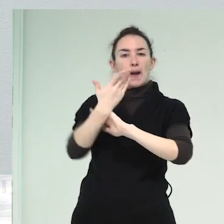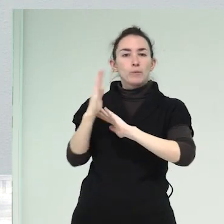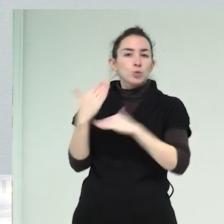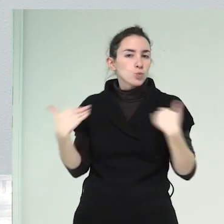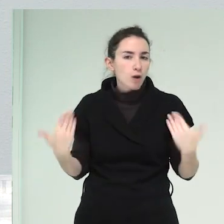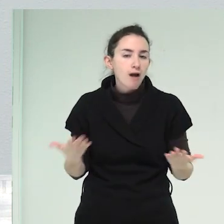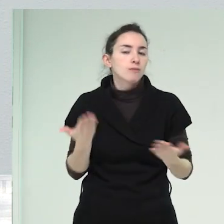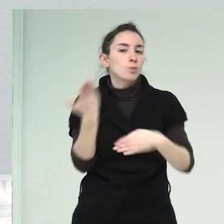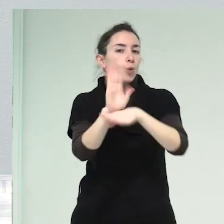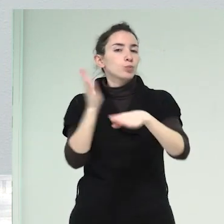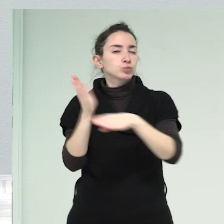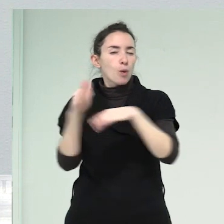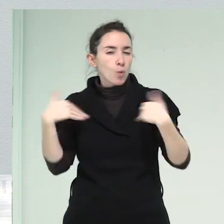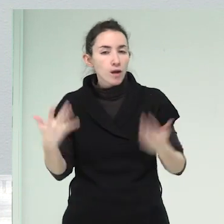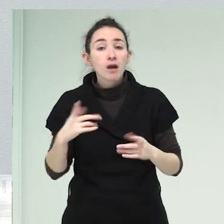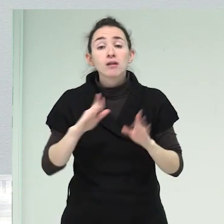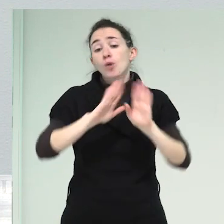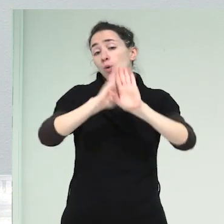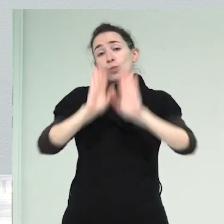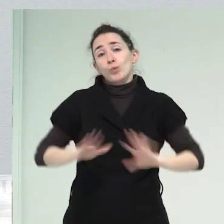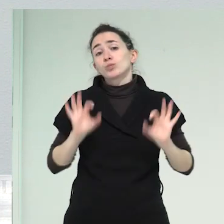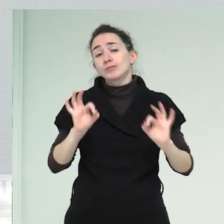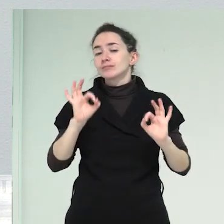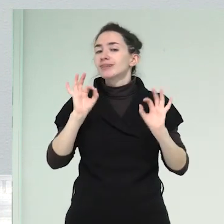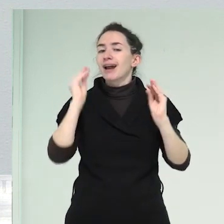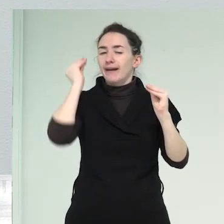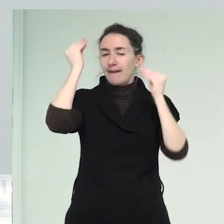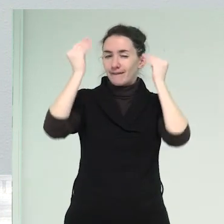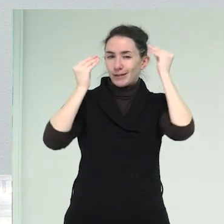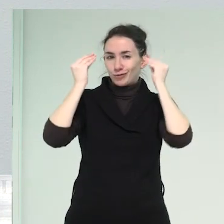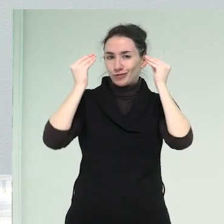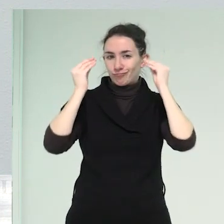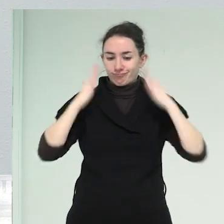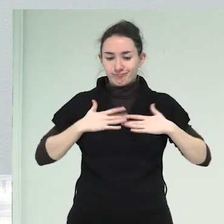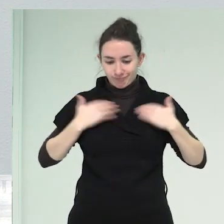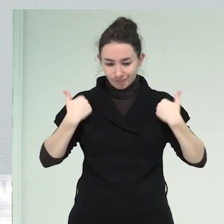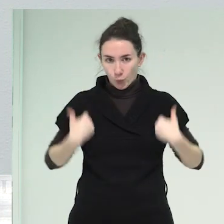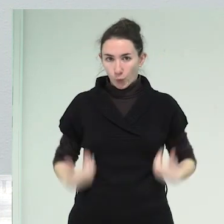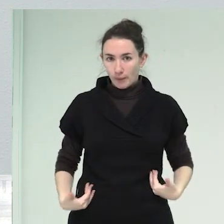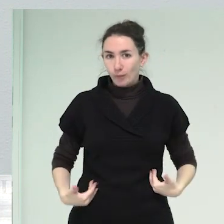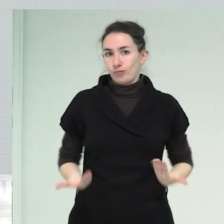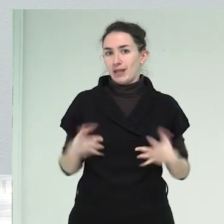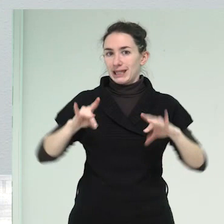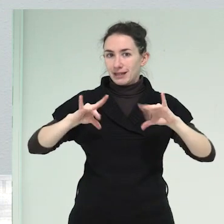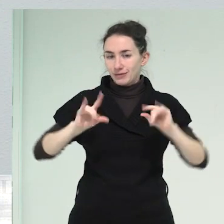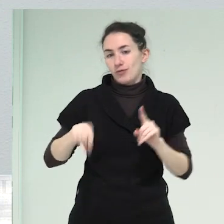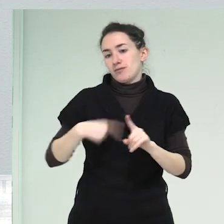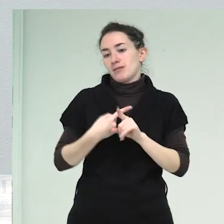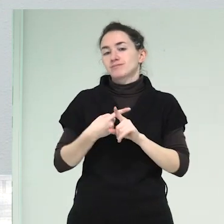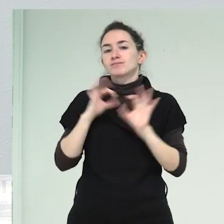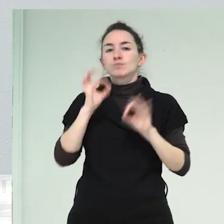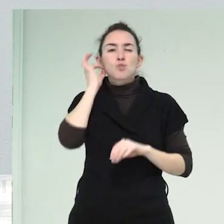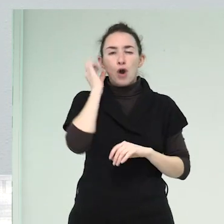terminaré haciendo una breve reflexión sobre desde el cuerpo, el territorio y la violencia